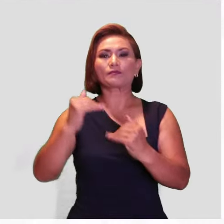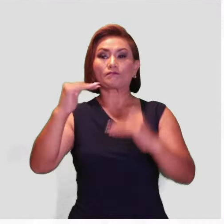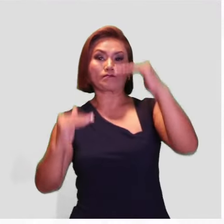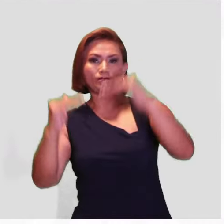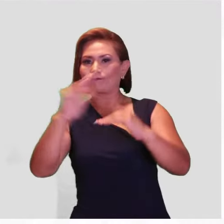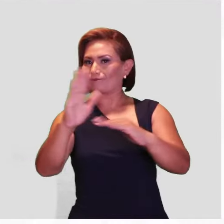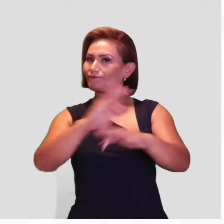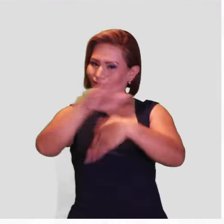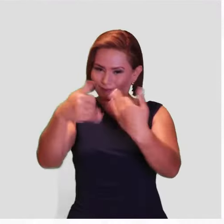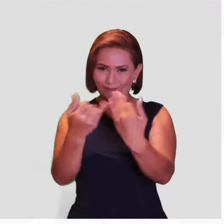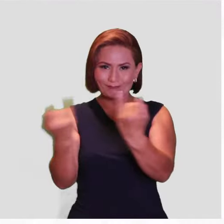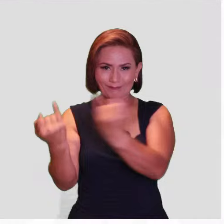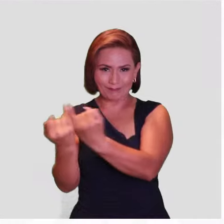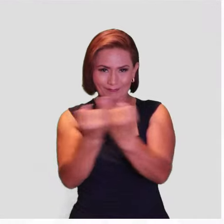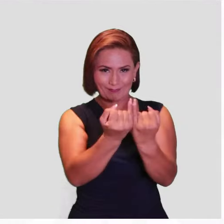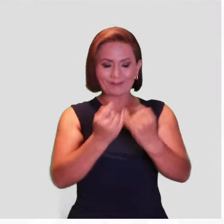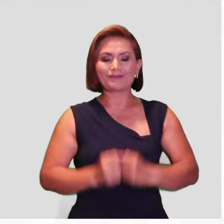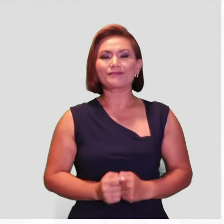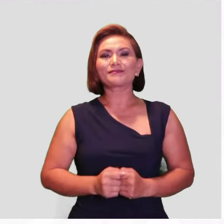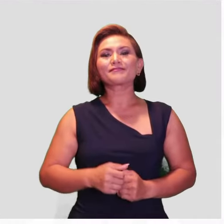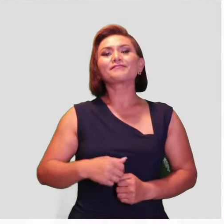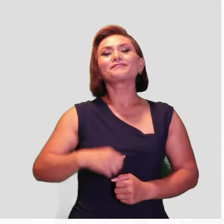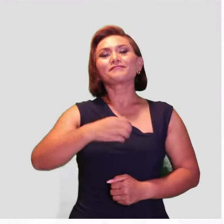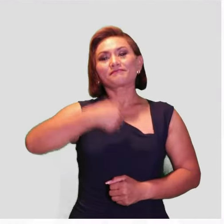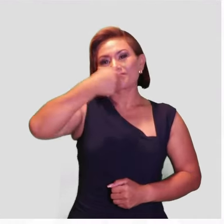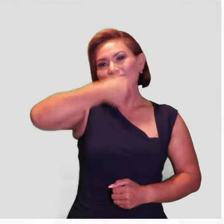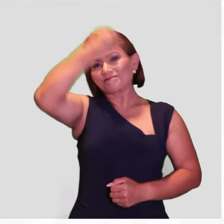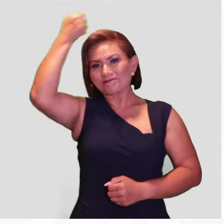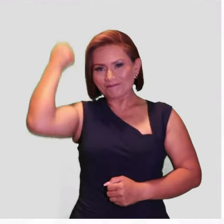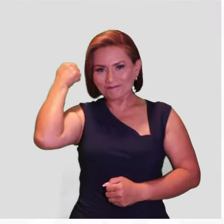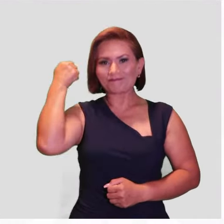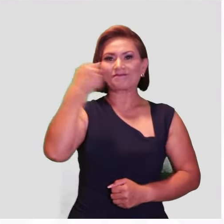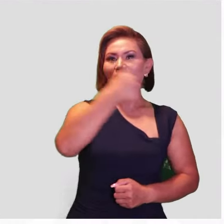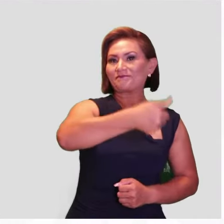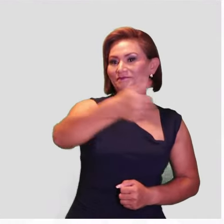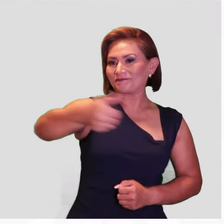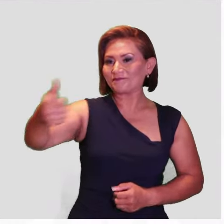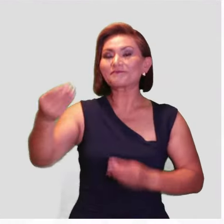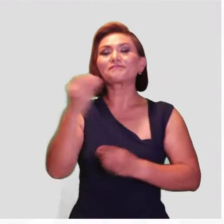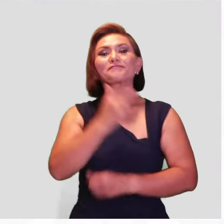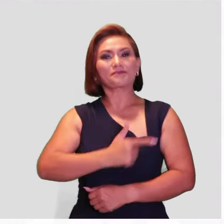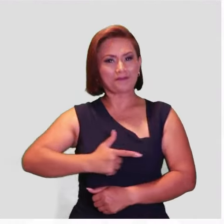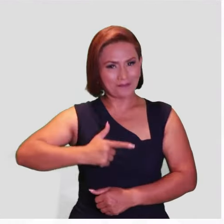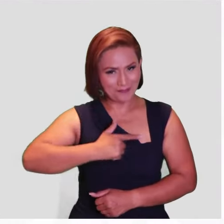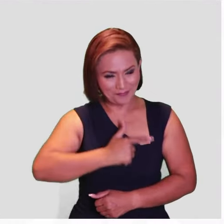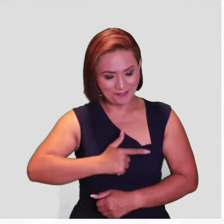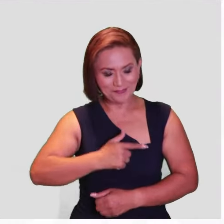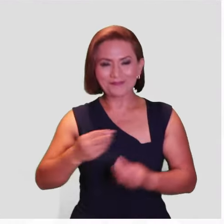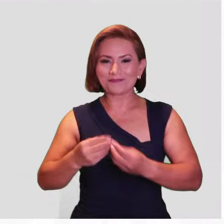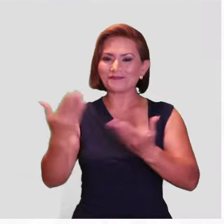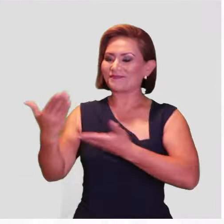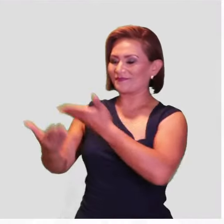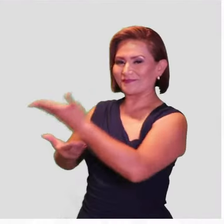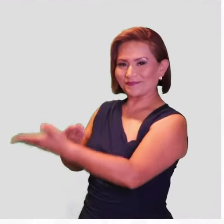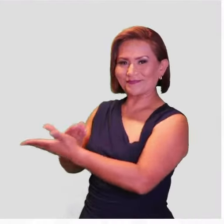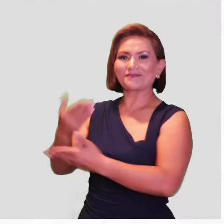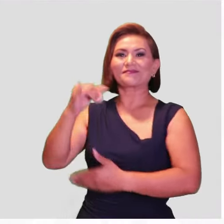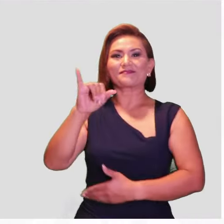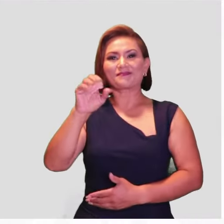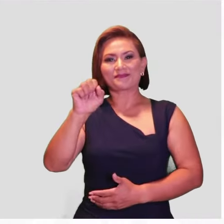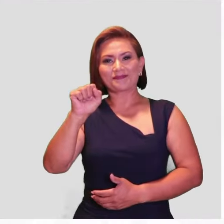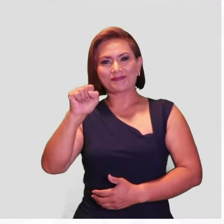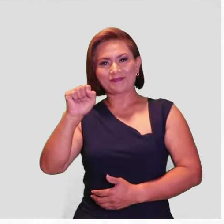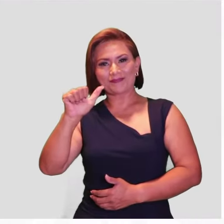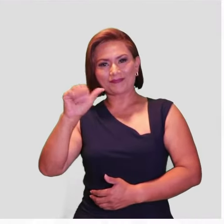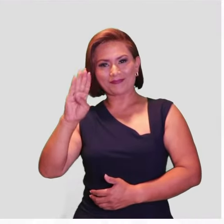imparcialidad. Saludamos con mucho gusto a todas las candidaturas que nos acompañan en esta tarde y, por supuesto, a mi compañera en la moderación, Isabel Posadas. Te saludo